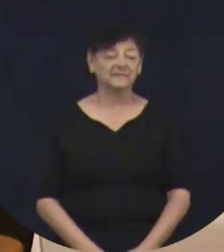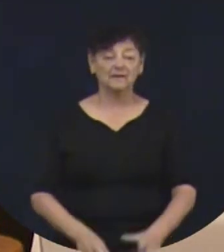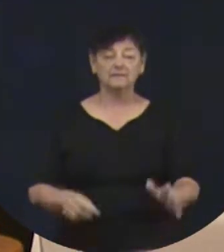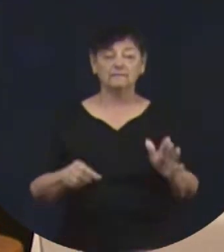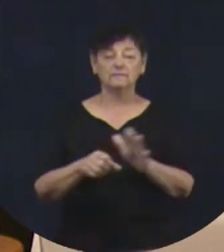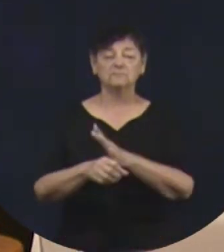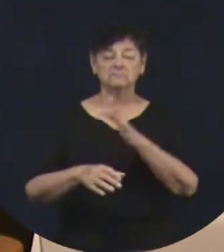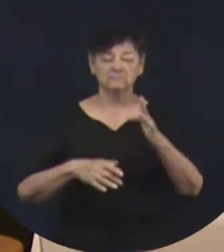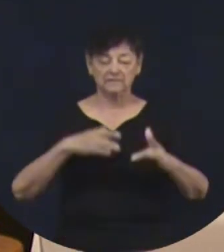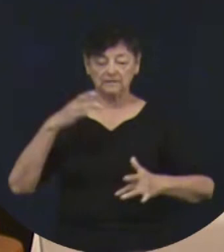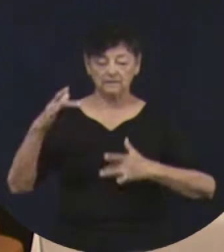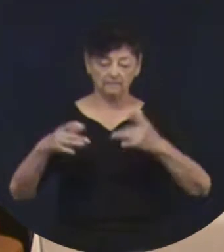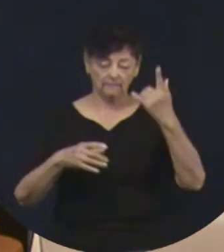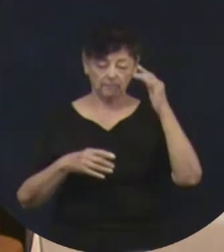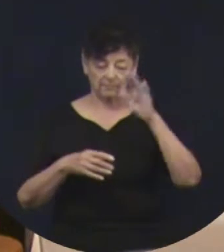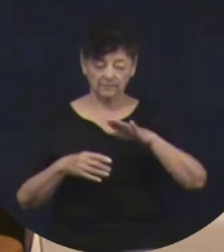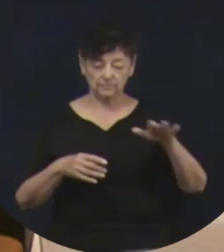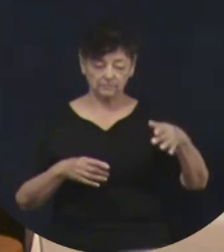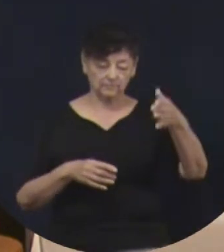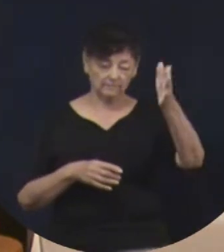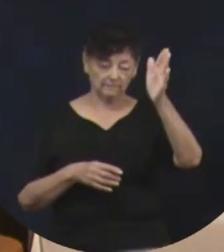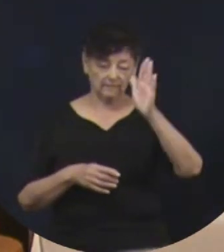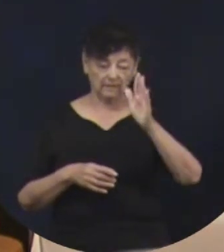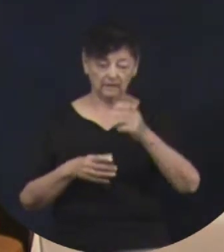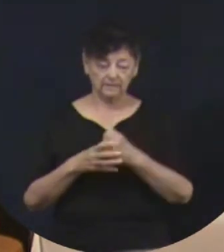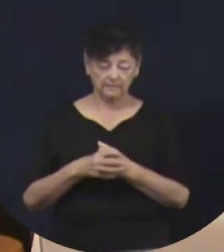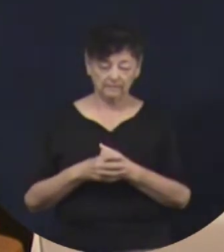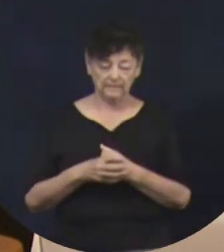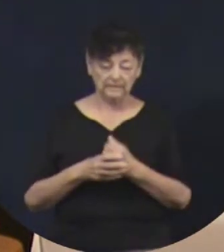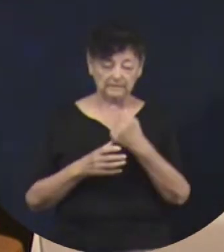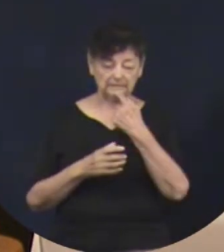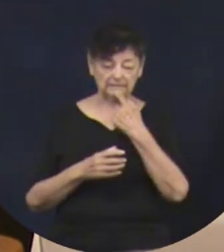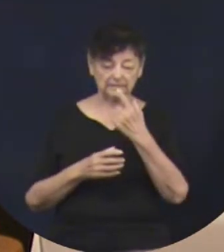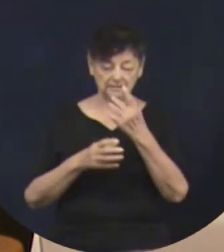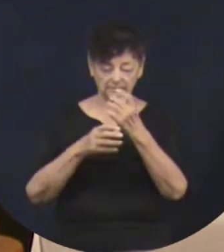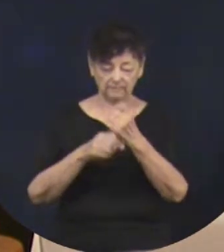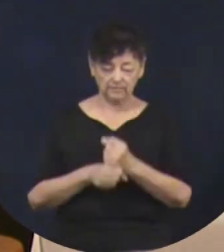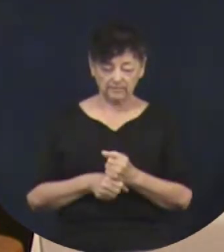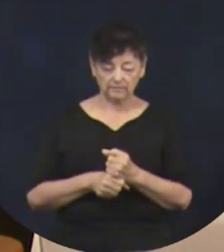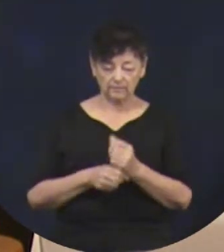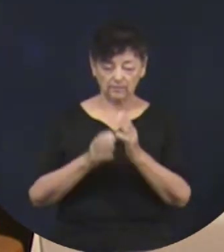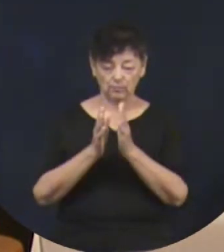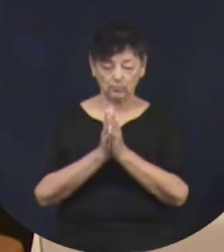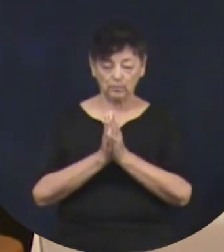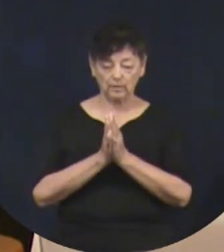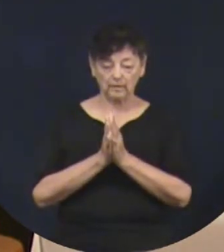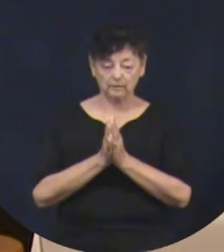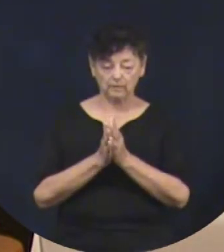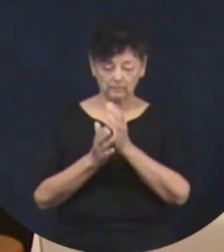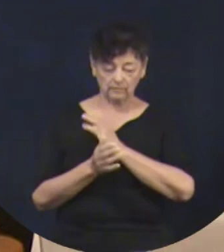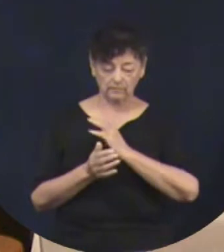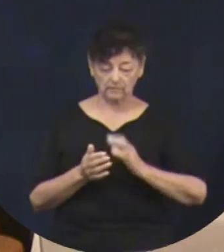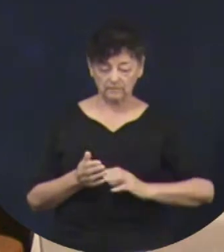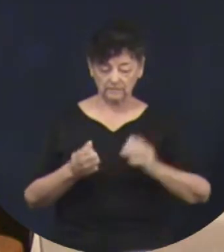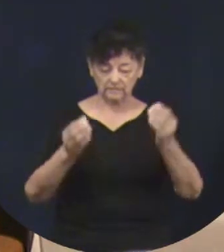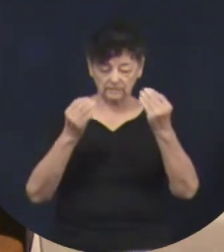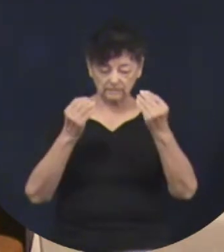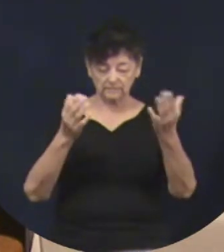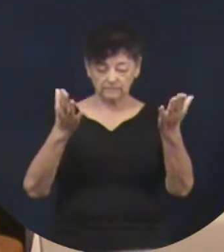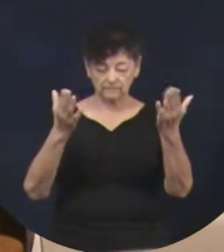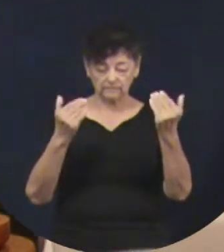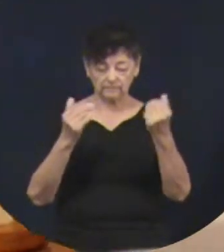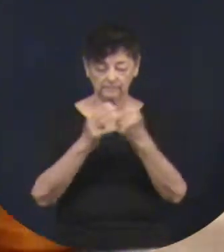Llenos de alegría por ser hijos de Dios, digamos confiadamente la oración que Cristo nos